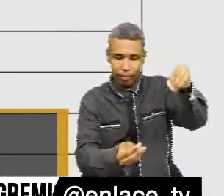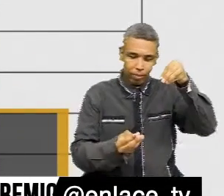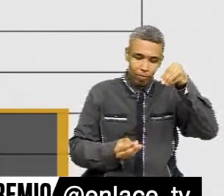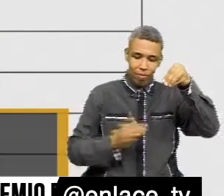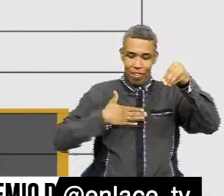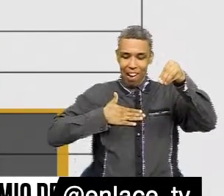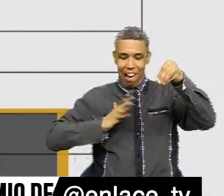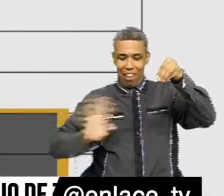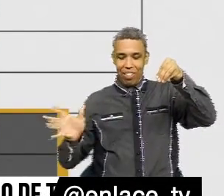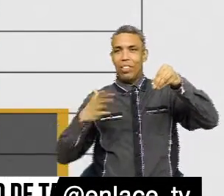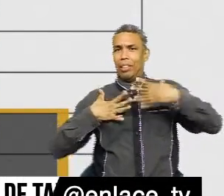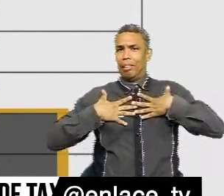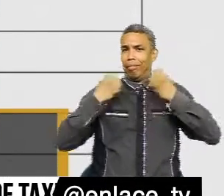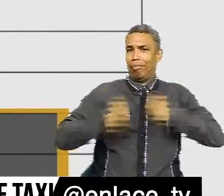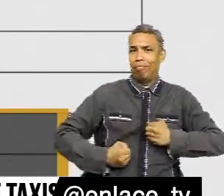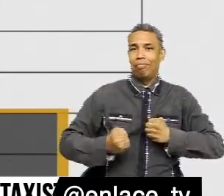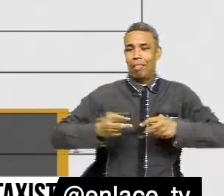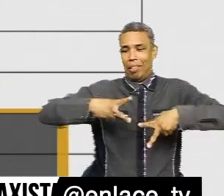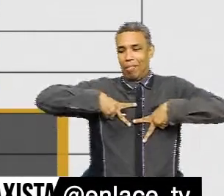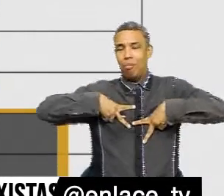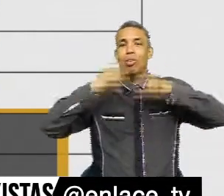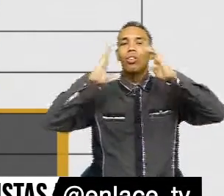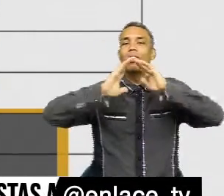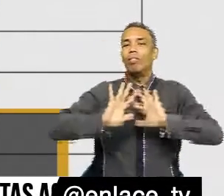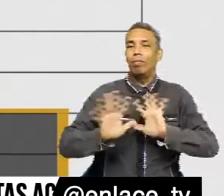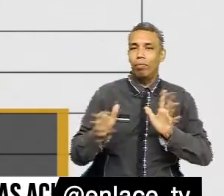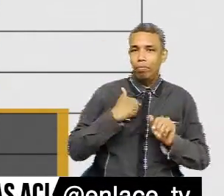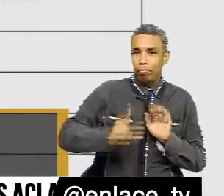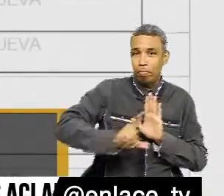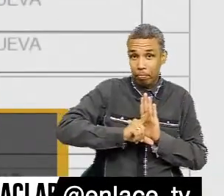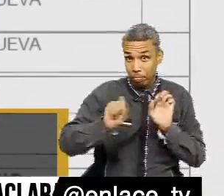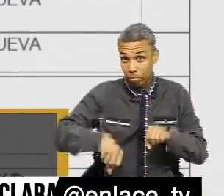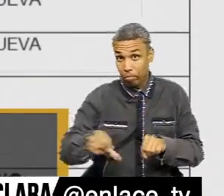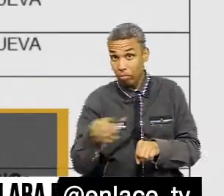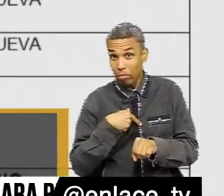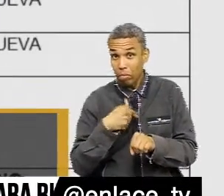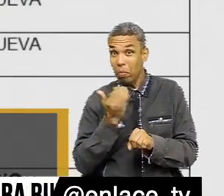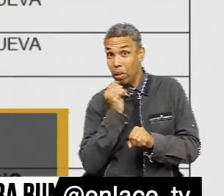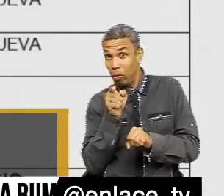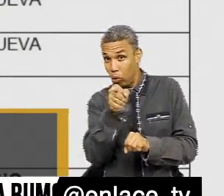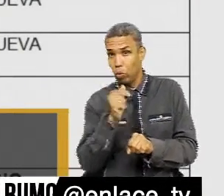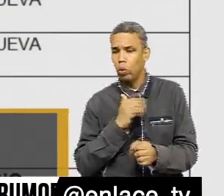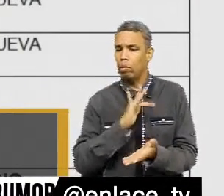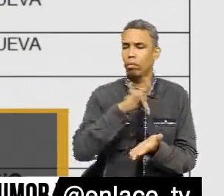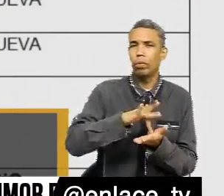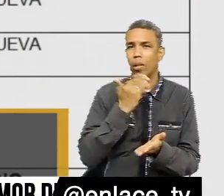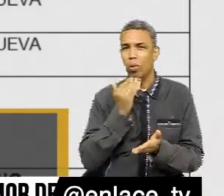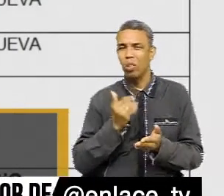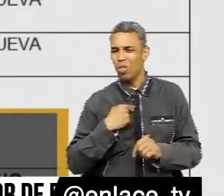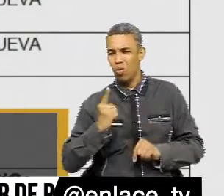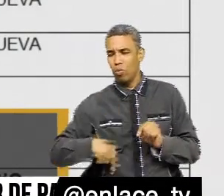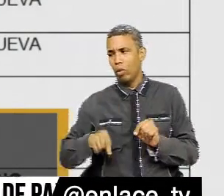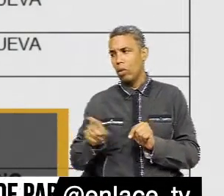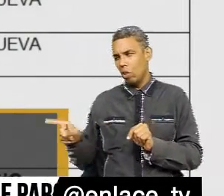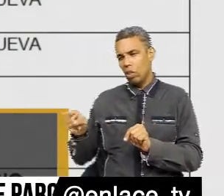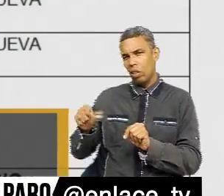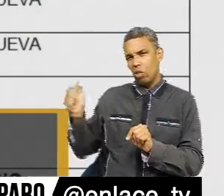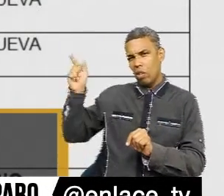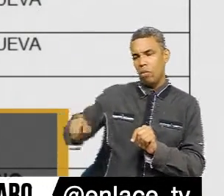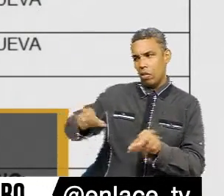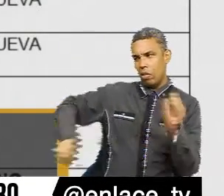predios estén presentes para la entrega que se realizará en el evento. Todo este proceso de titulación de predios se encuentra basado en el debido proceso y